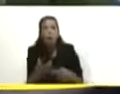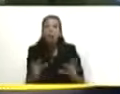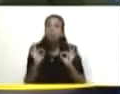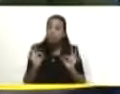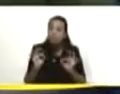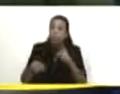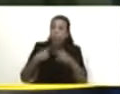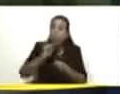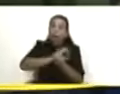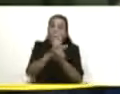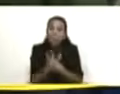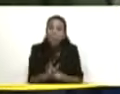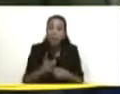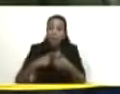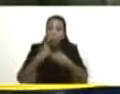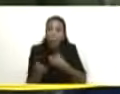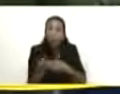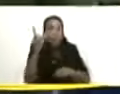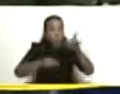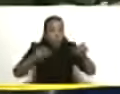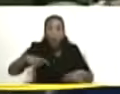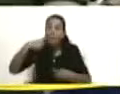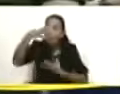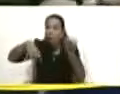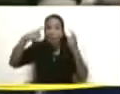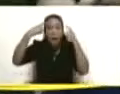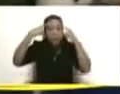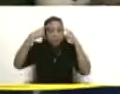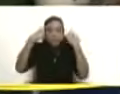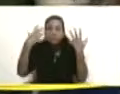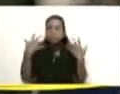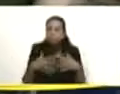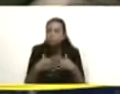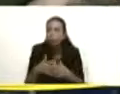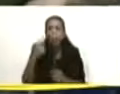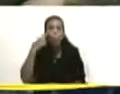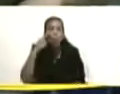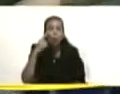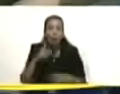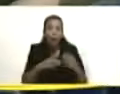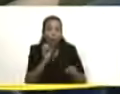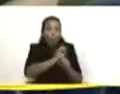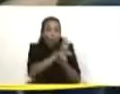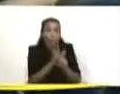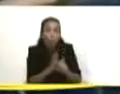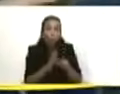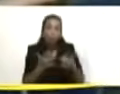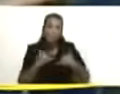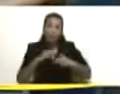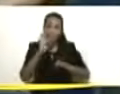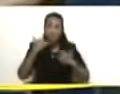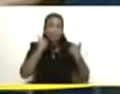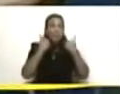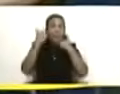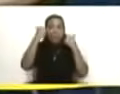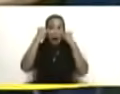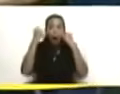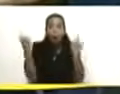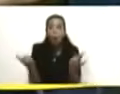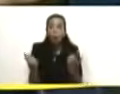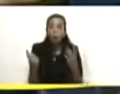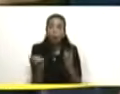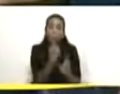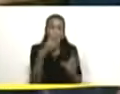todo después de la pandemia, quedaron muchos problemas, secuelas, algunos productos del COVID, otros productos de otras